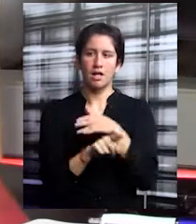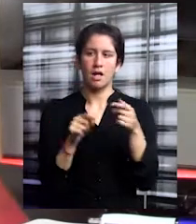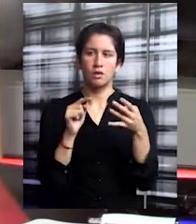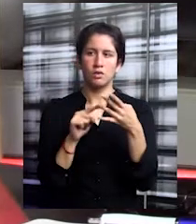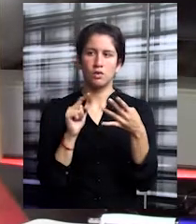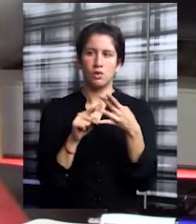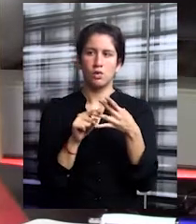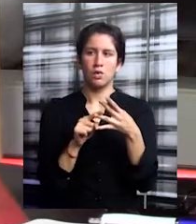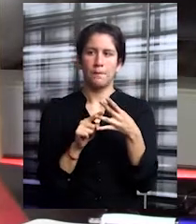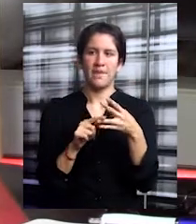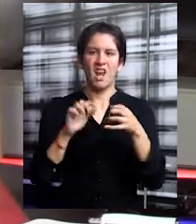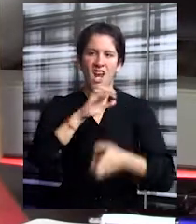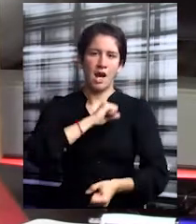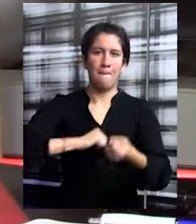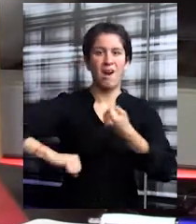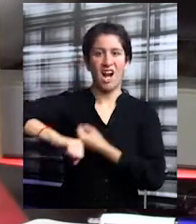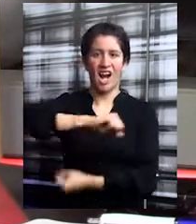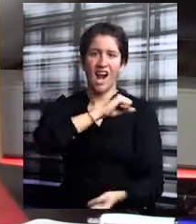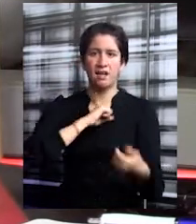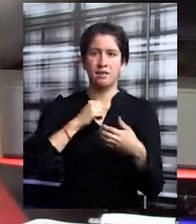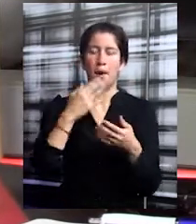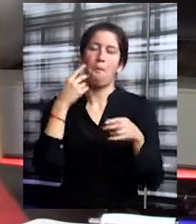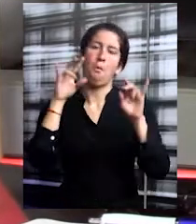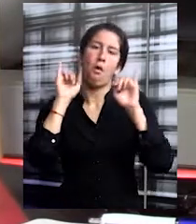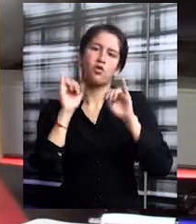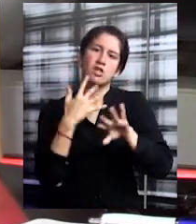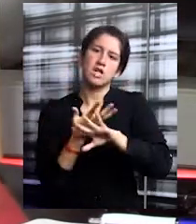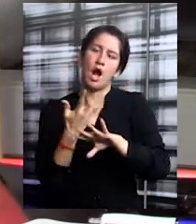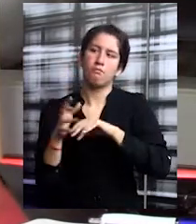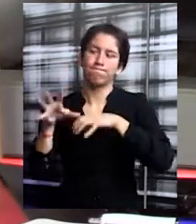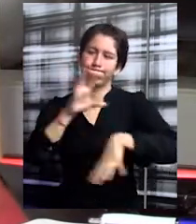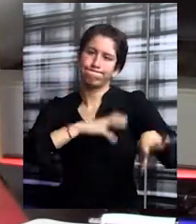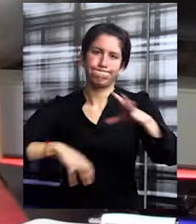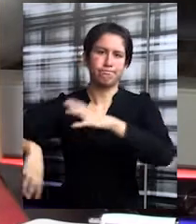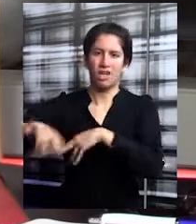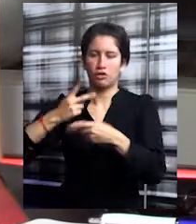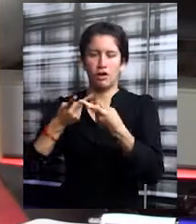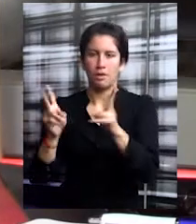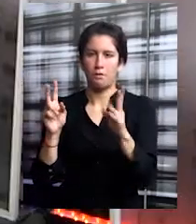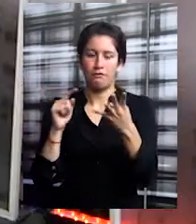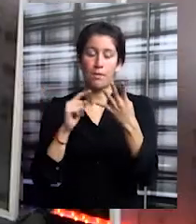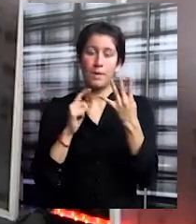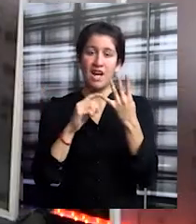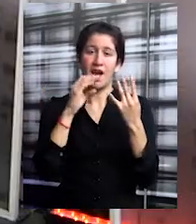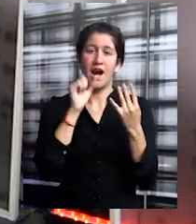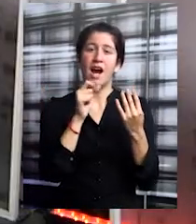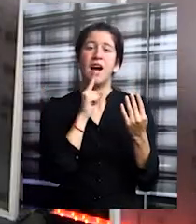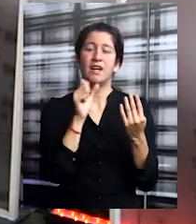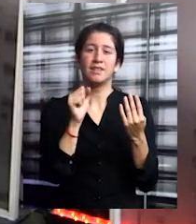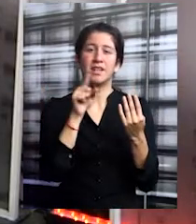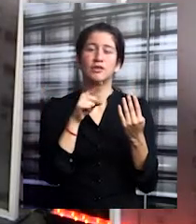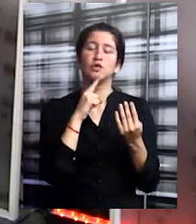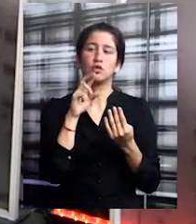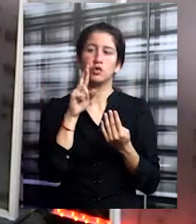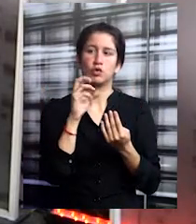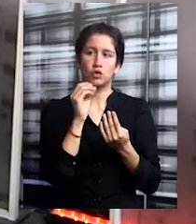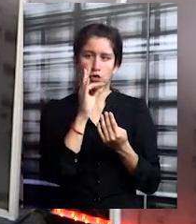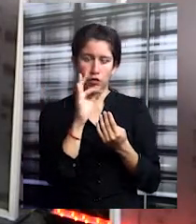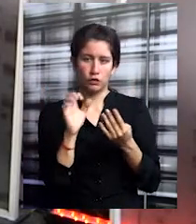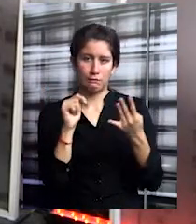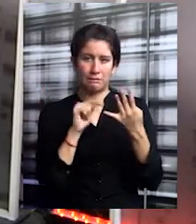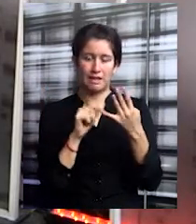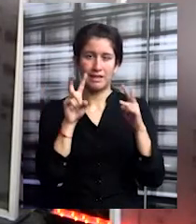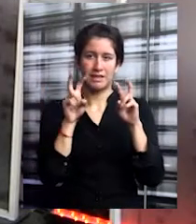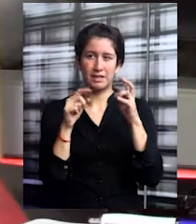emergencia por si es que hay desorden en el orden público, y estado de catástrofe, donde el estado de catástrofe se designa porque está viviendo una situación y